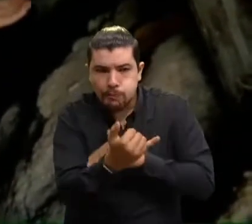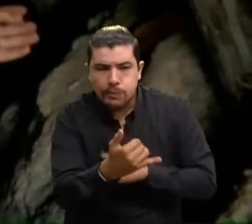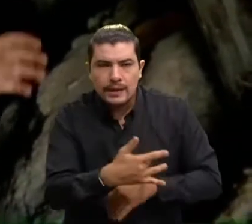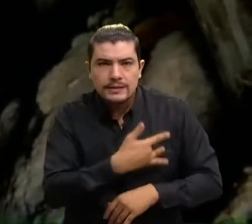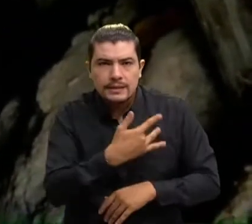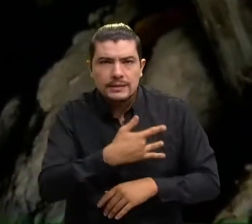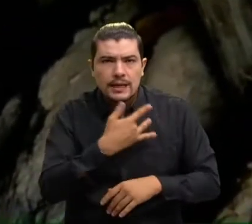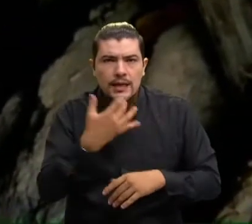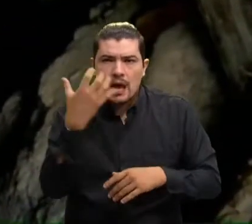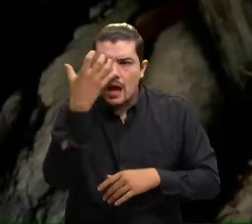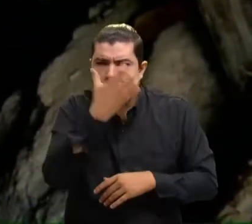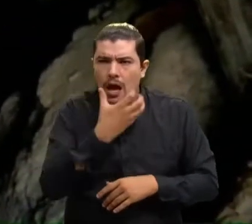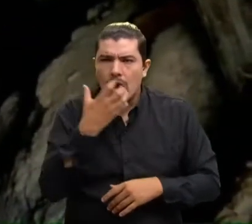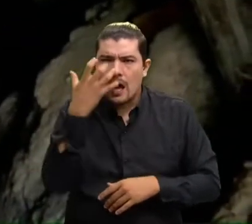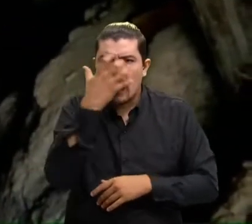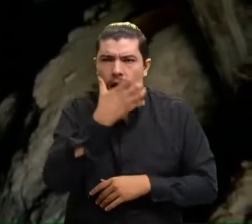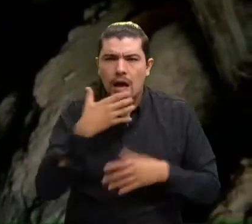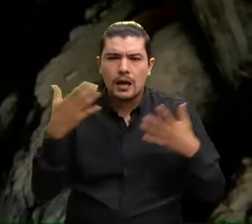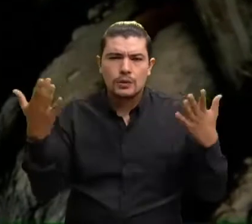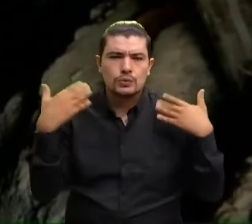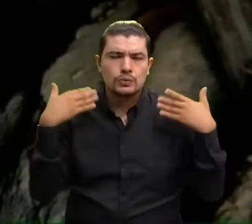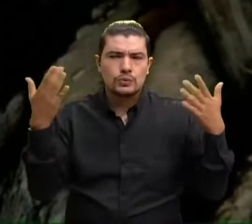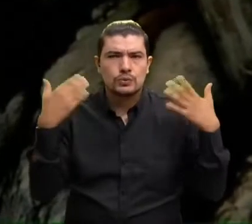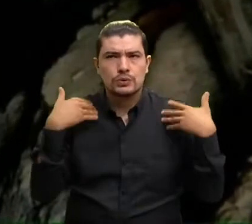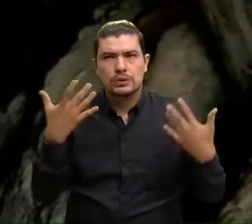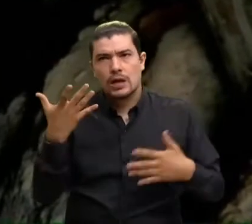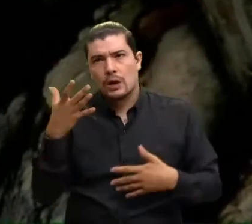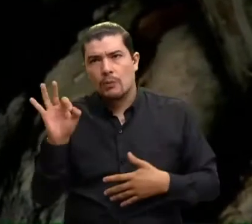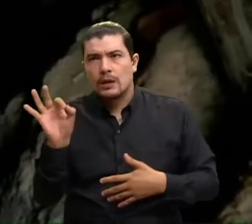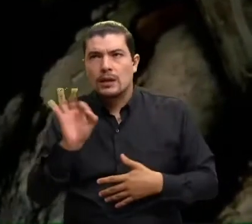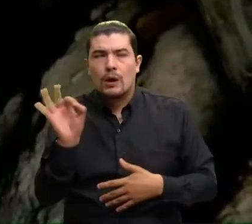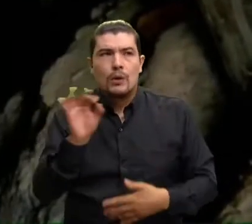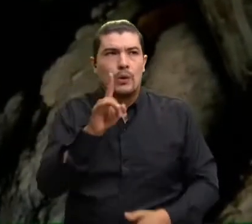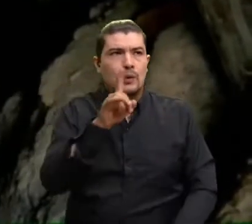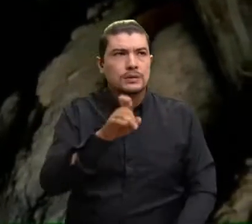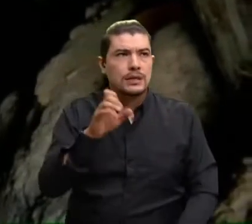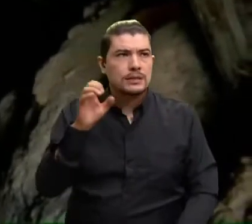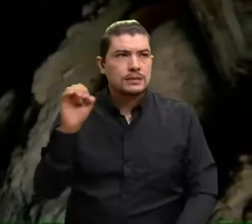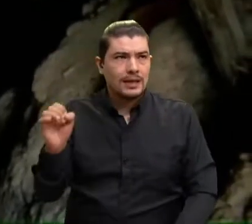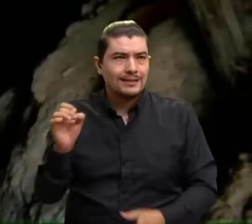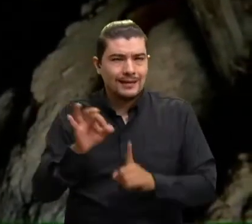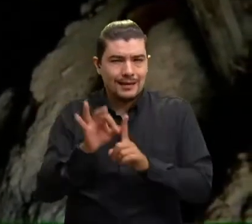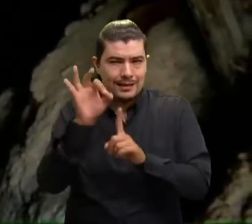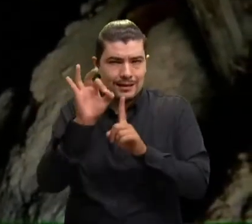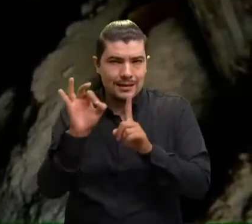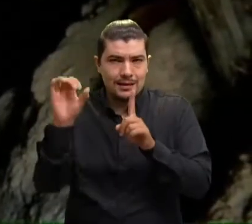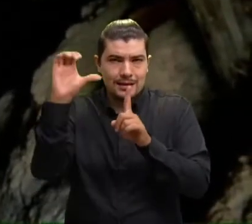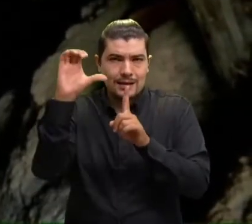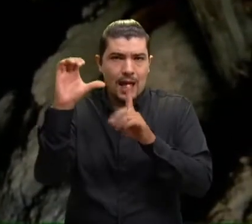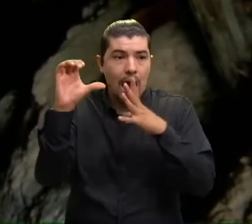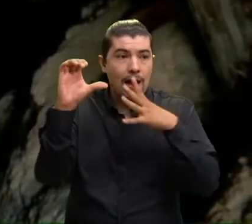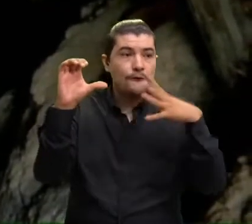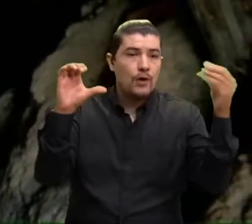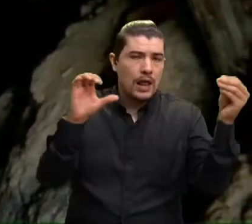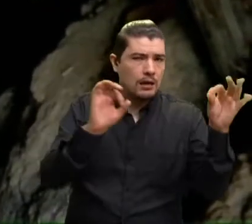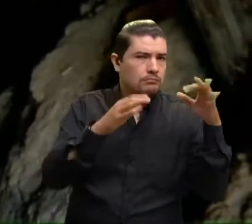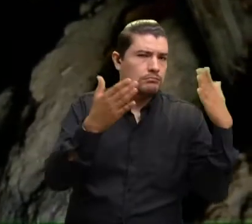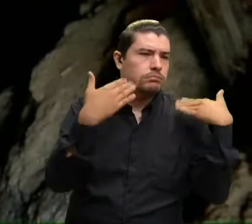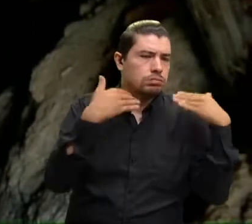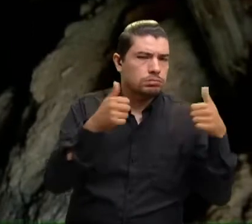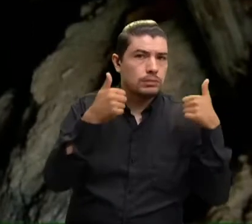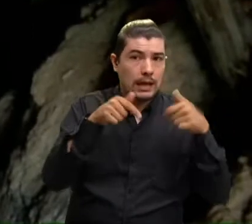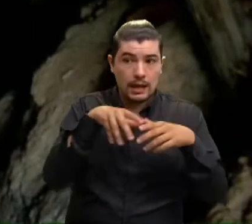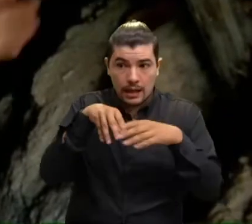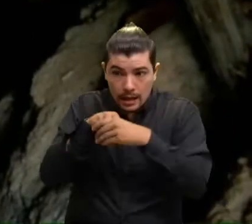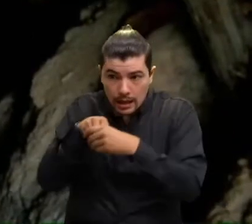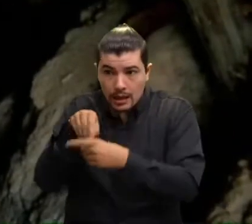sensación térmica es aproximadamente de 50, entre 50 y 60 grados centígrados, diferente a la que se vive en el exterior. Diariamente más